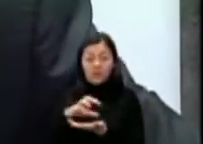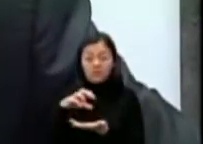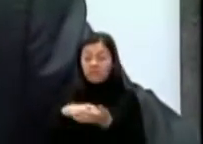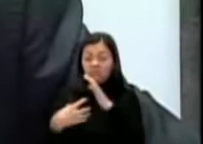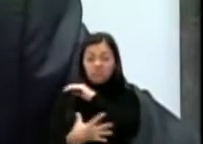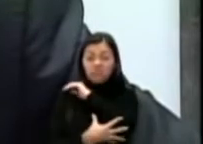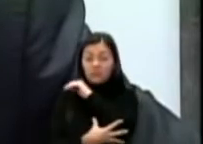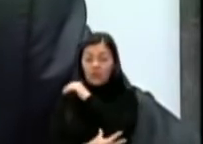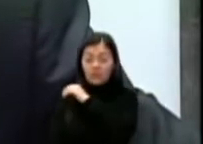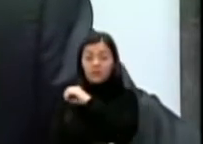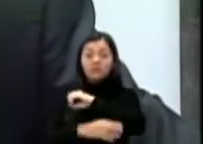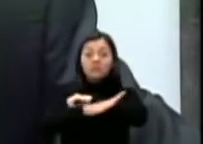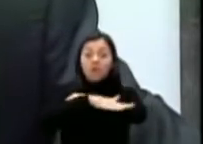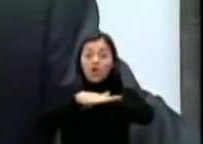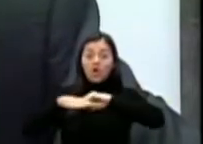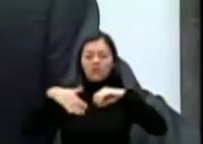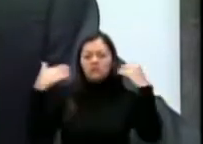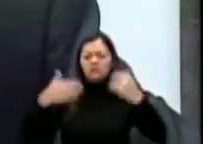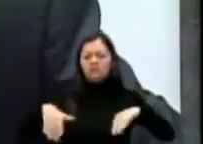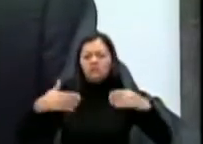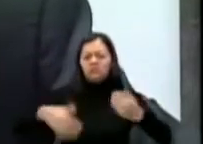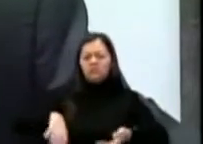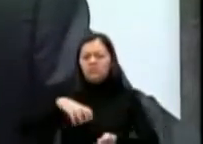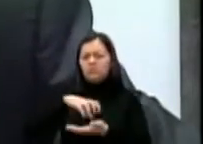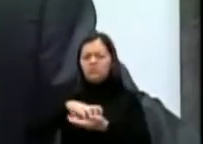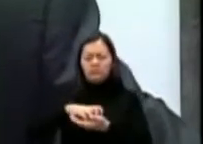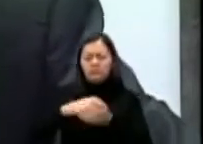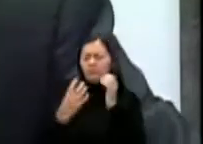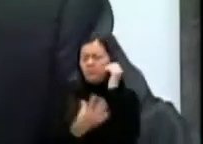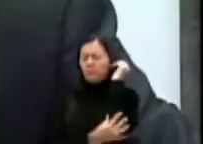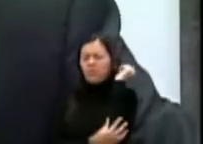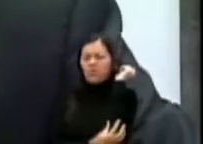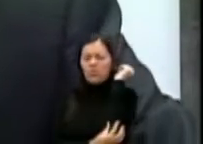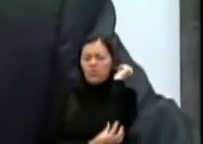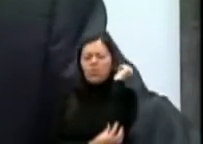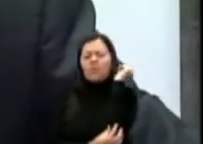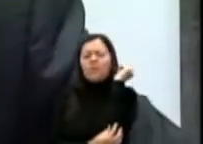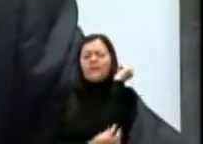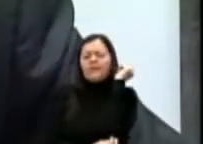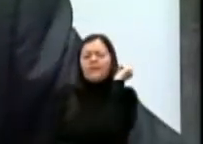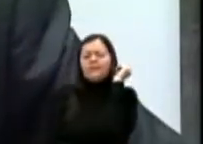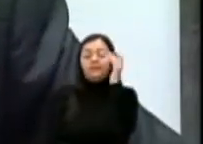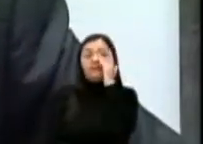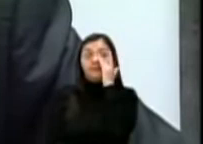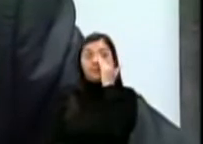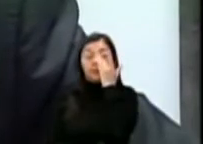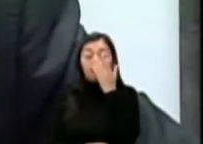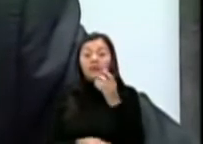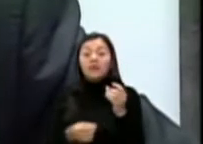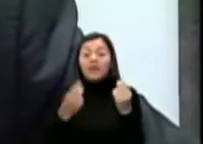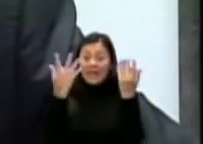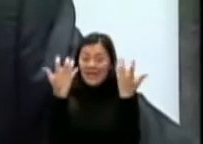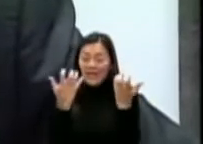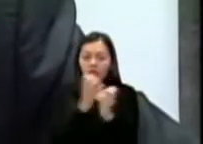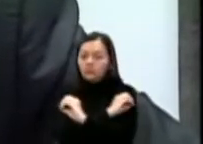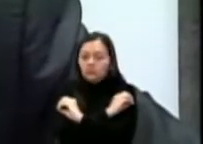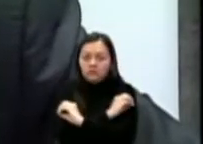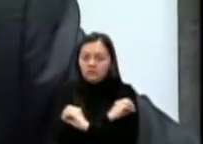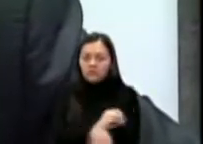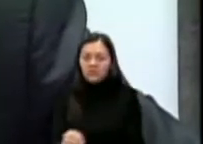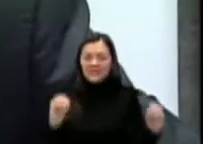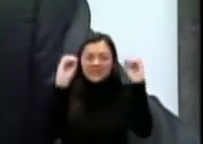santiago hasta que se radique la pobreza estamos hablando de erradicar la pobreza no de mitigar eso deben ser